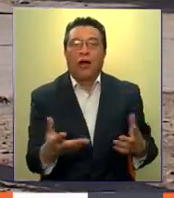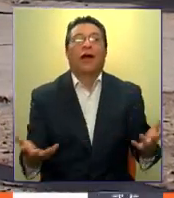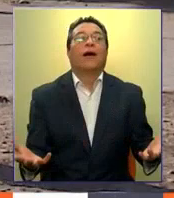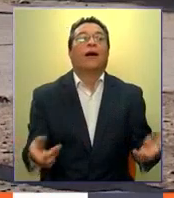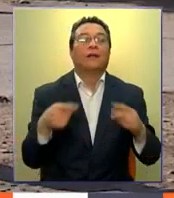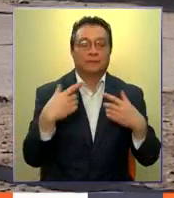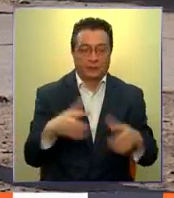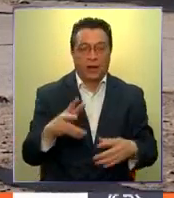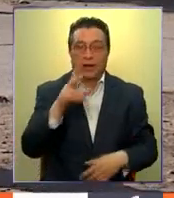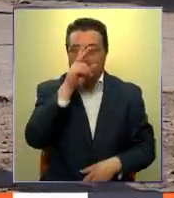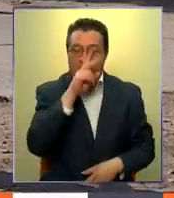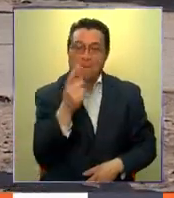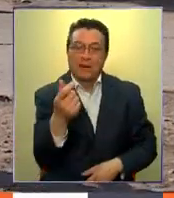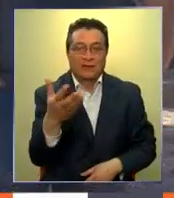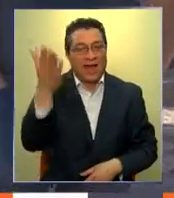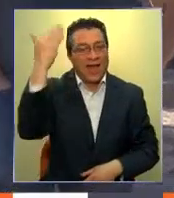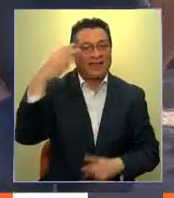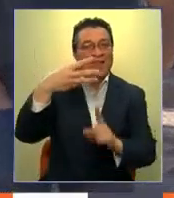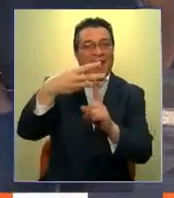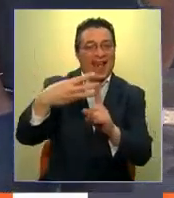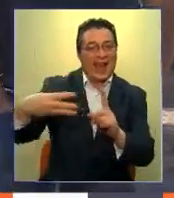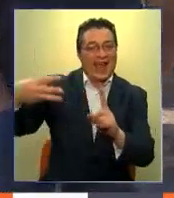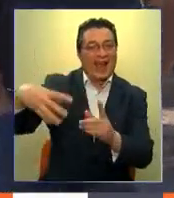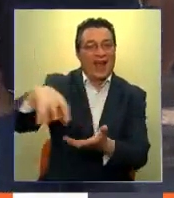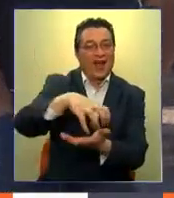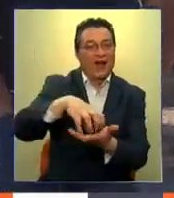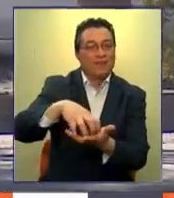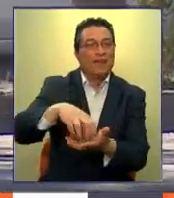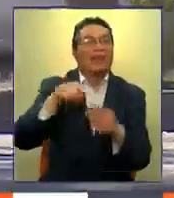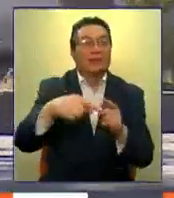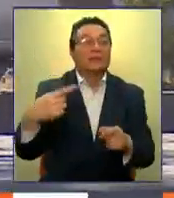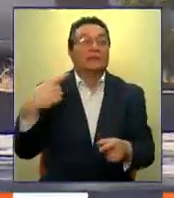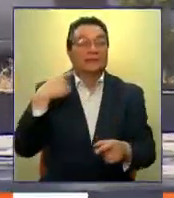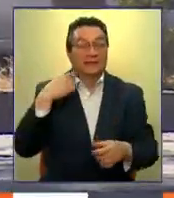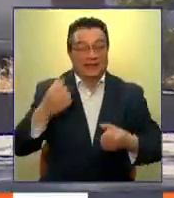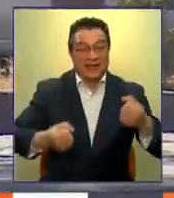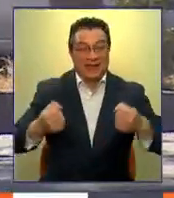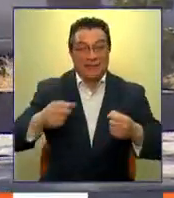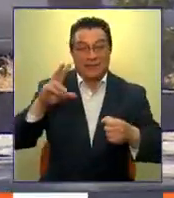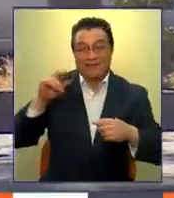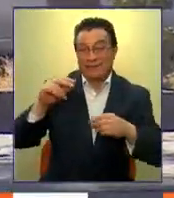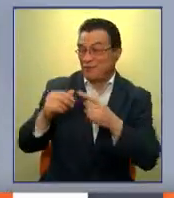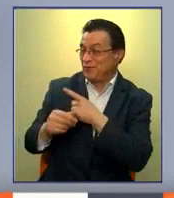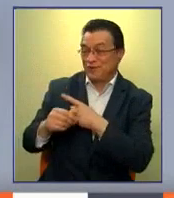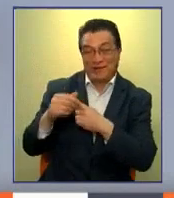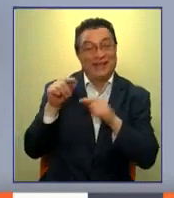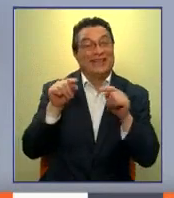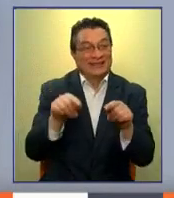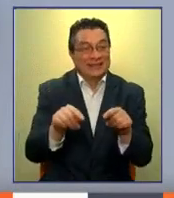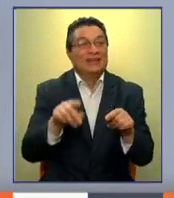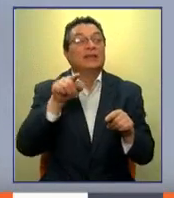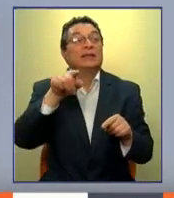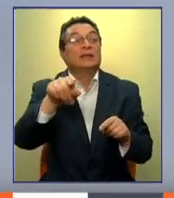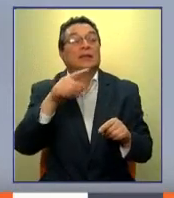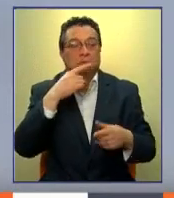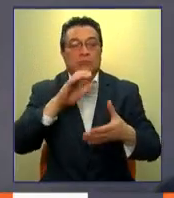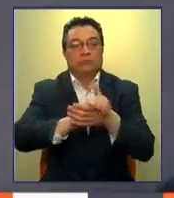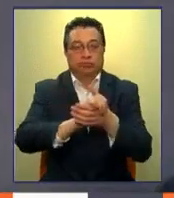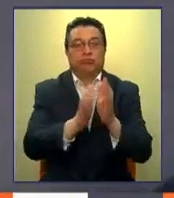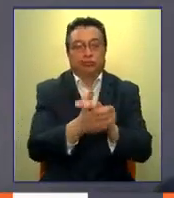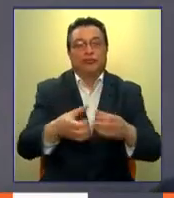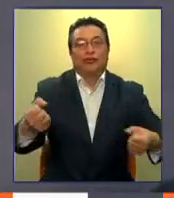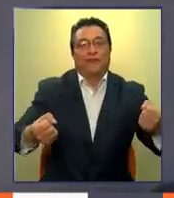registrado la comuna de la granja que en esa ocasión afectó a un camión brings en esta oportunidad el conductor resultó estar coludido con los